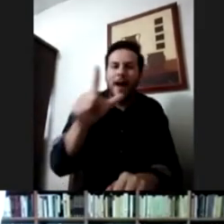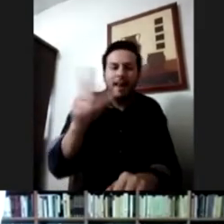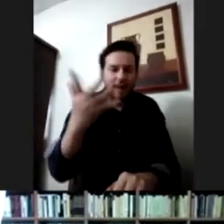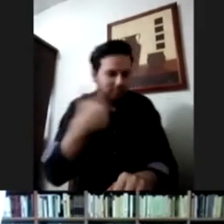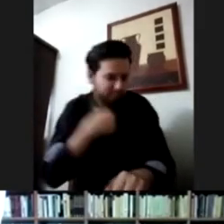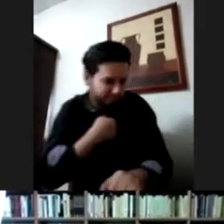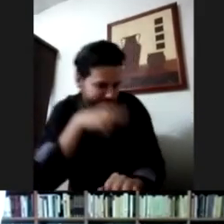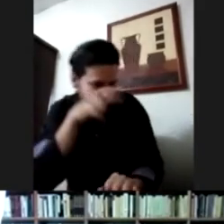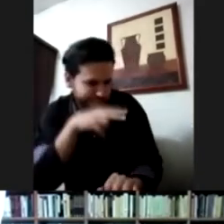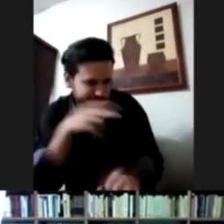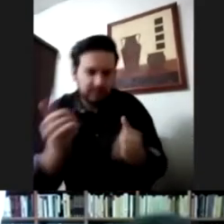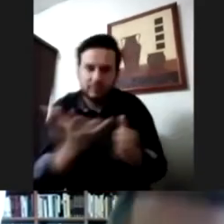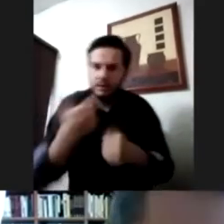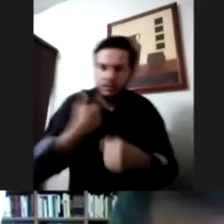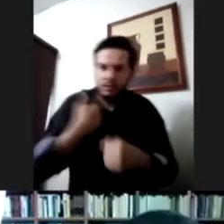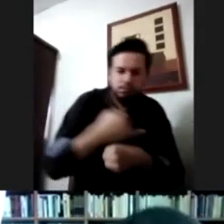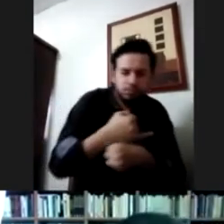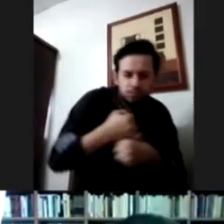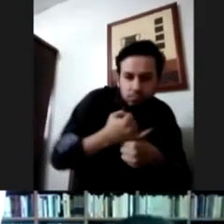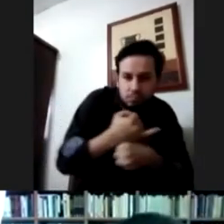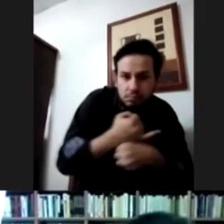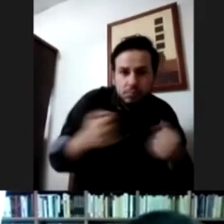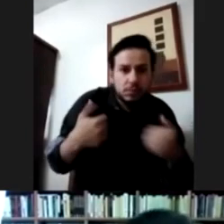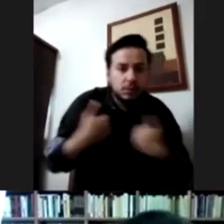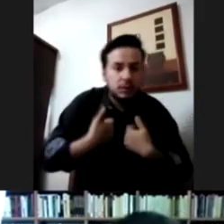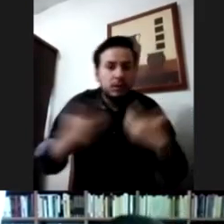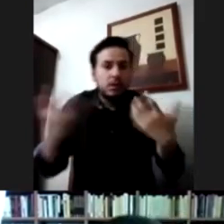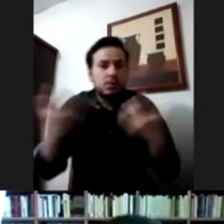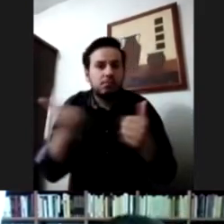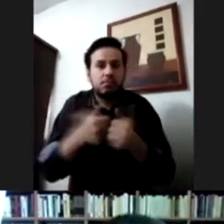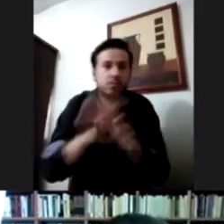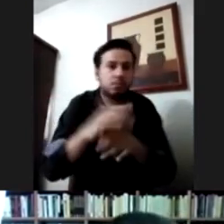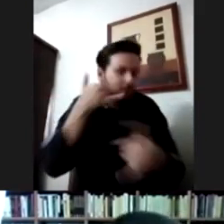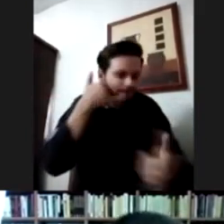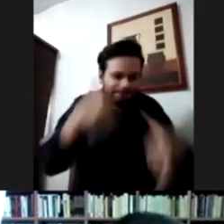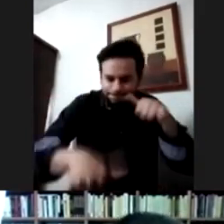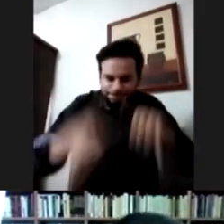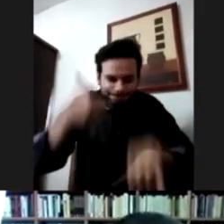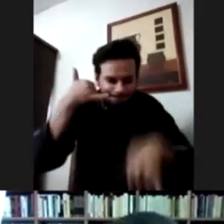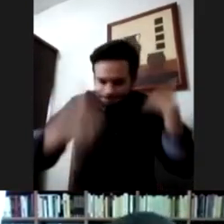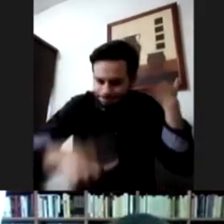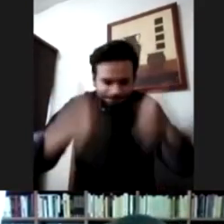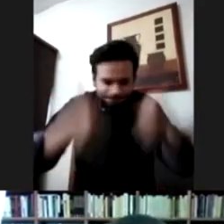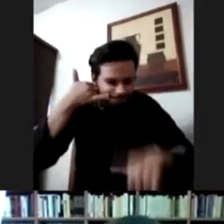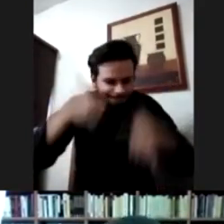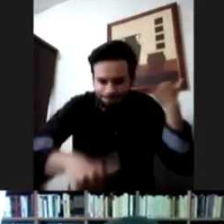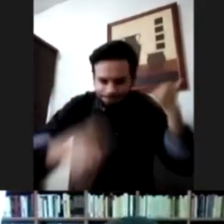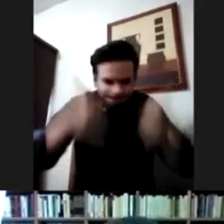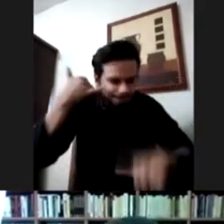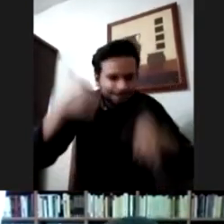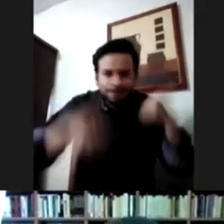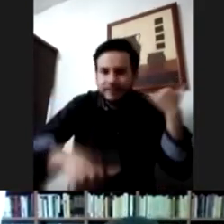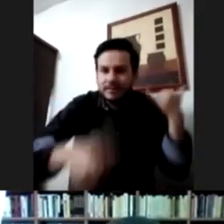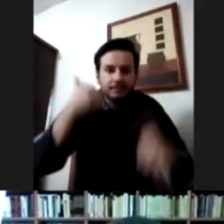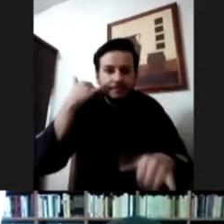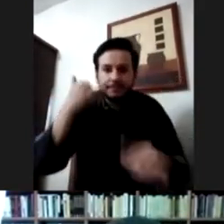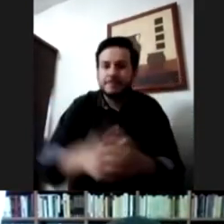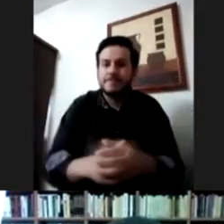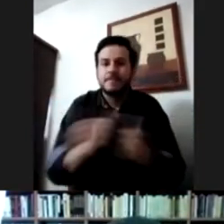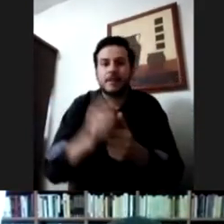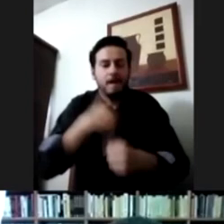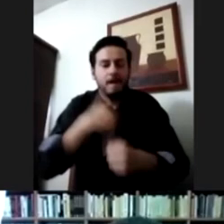de monitoreo, que es un monitoreo pues telefónico, porque una de las brechas, ¿no?, que